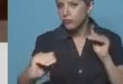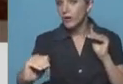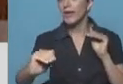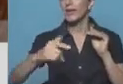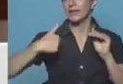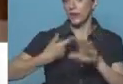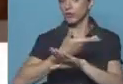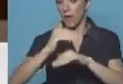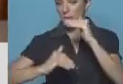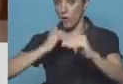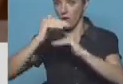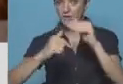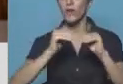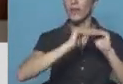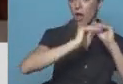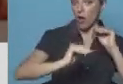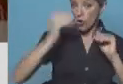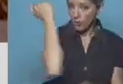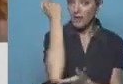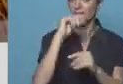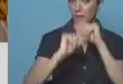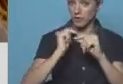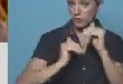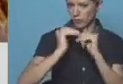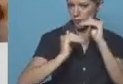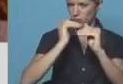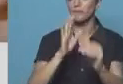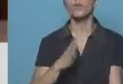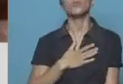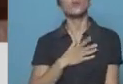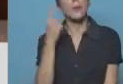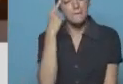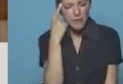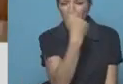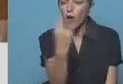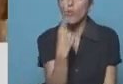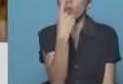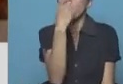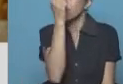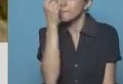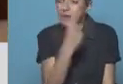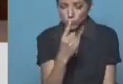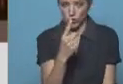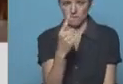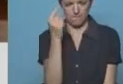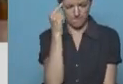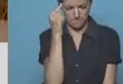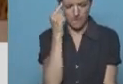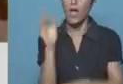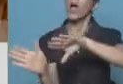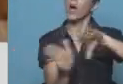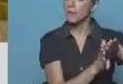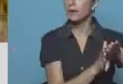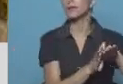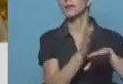Porque yo les recuerdo a todos que piensen un poquito, durante un minuto, durante un instante, independientemente del lugar